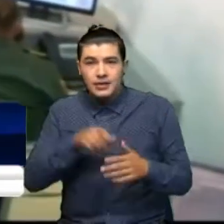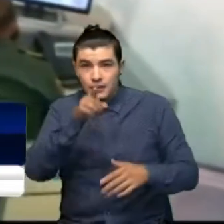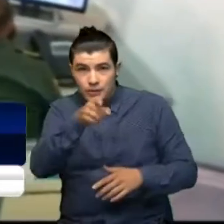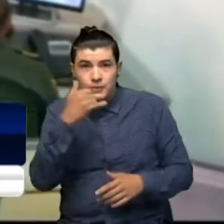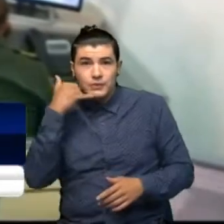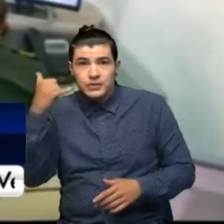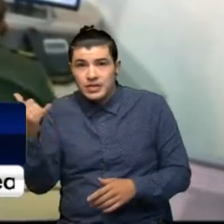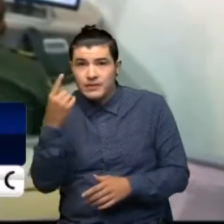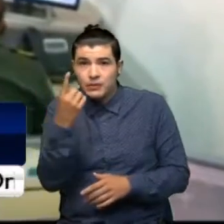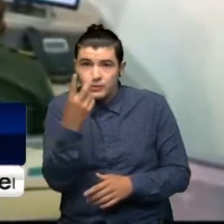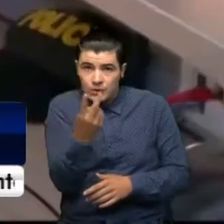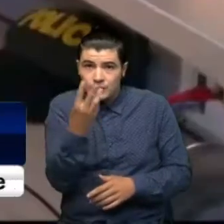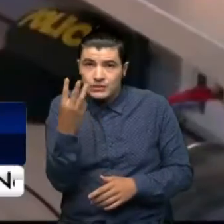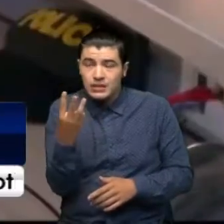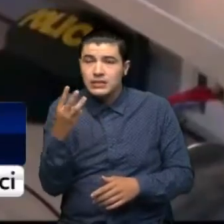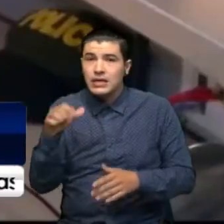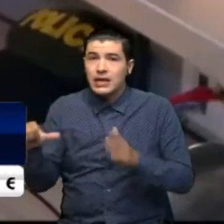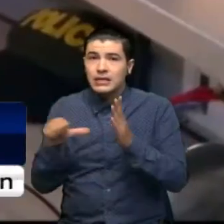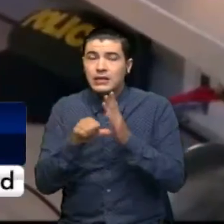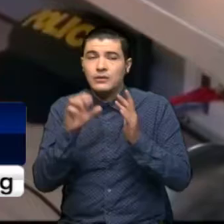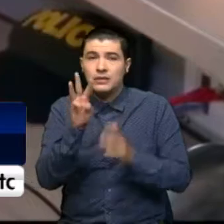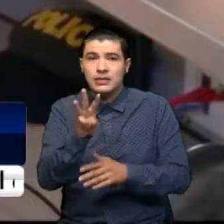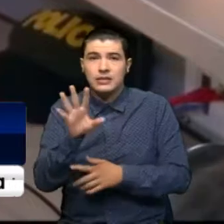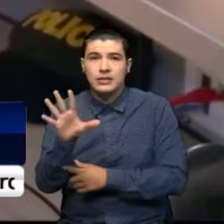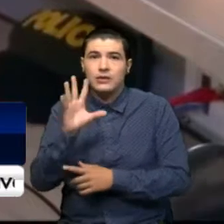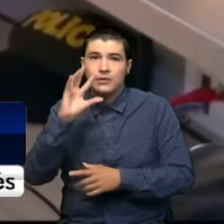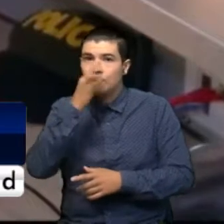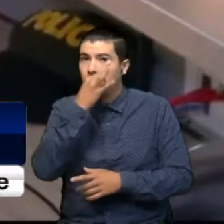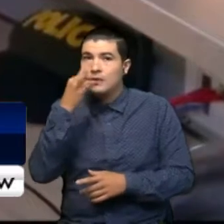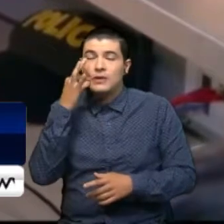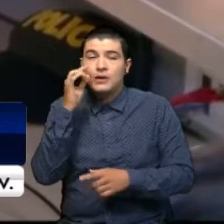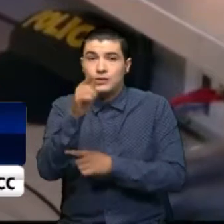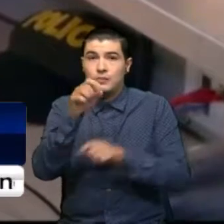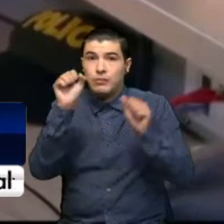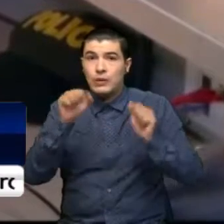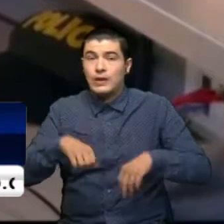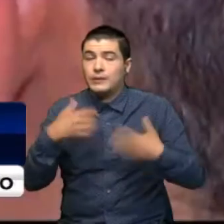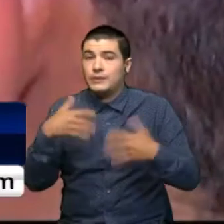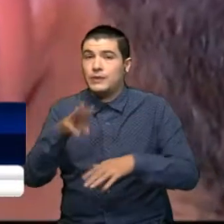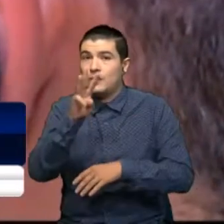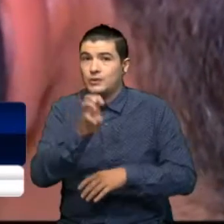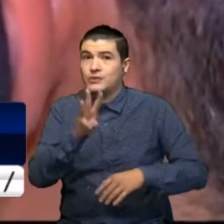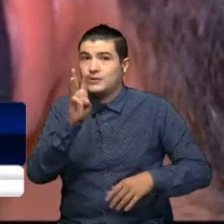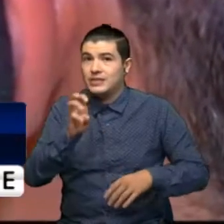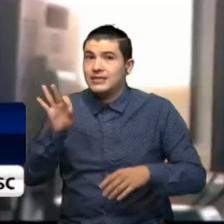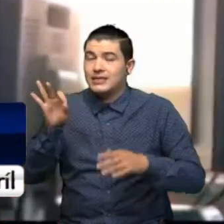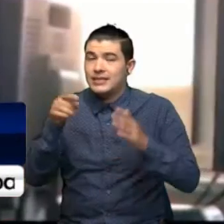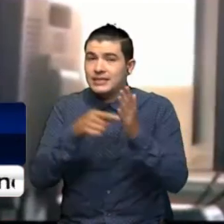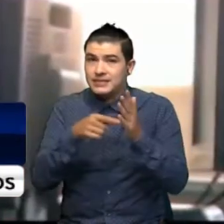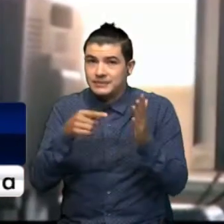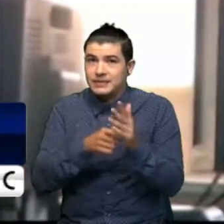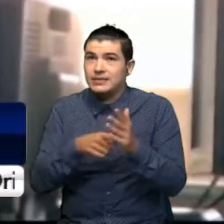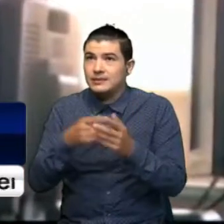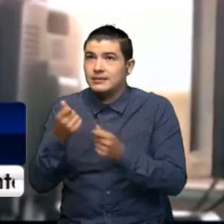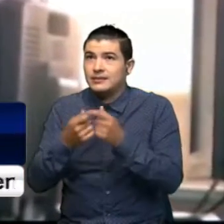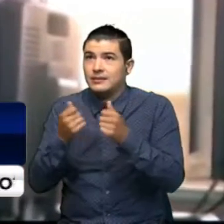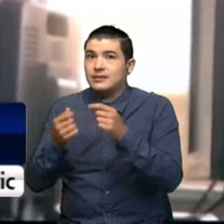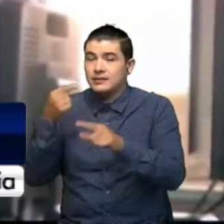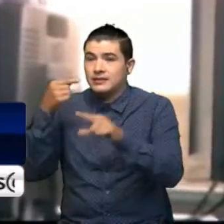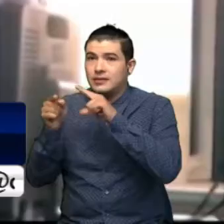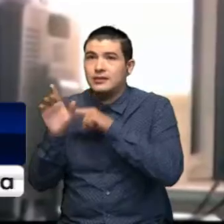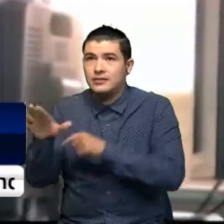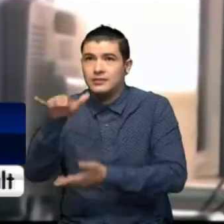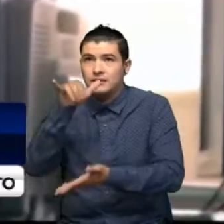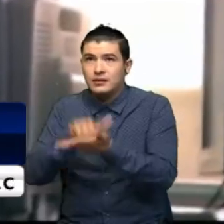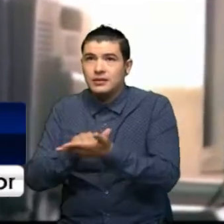123 según el artículo 35 del código de policía le puede costar 800 83 mil pesos será cargado a la factura